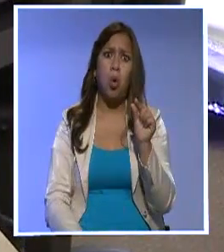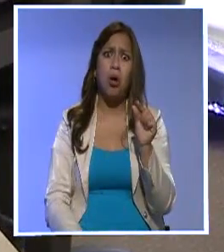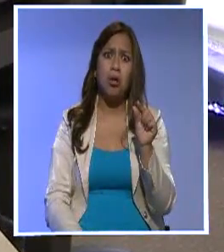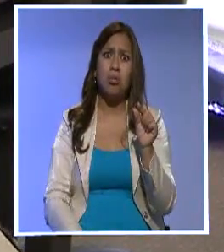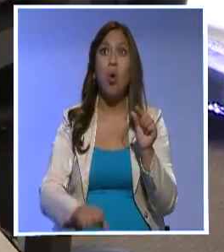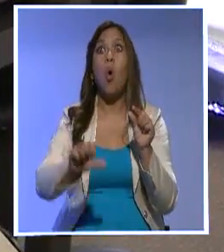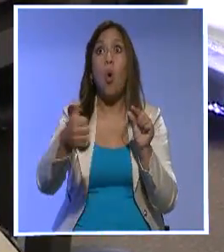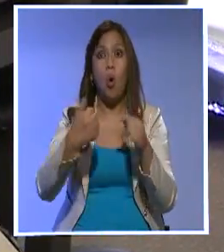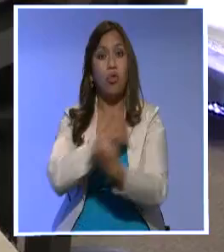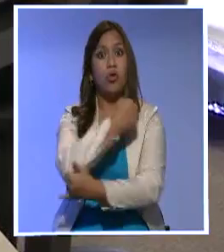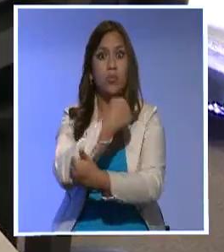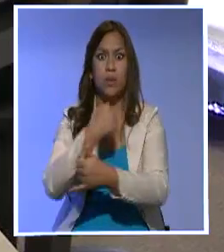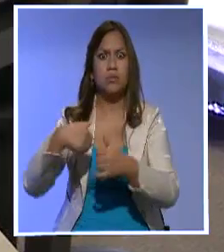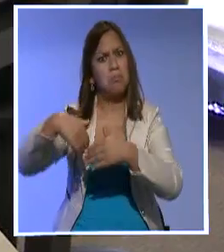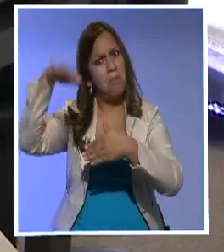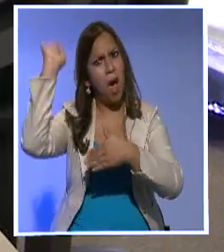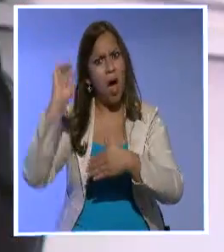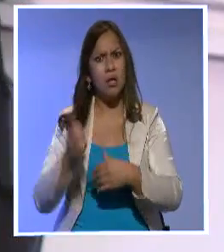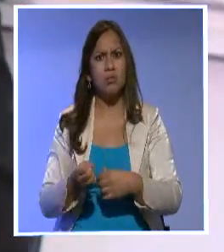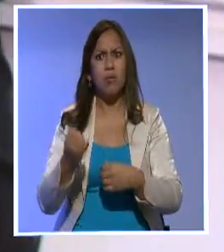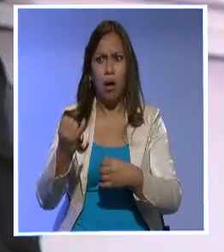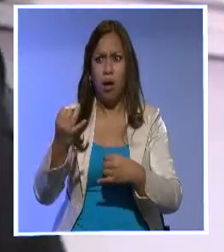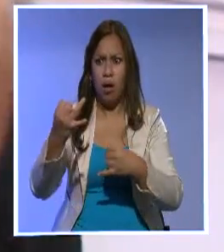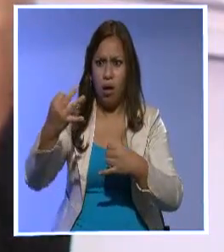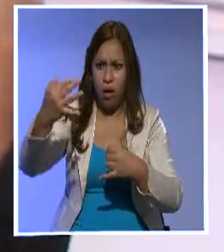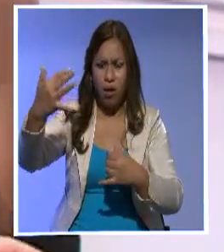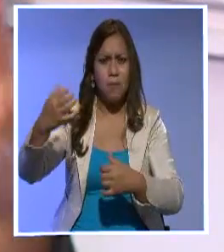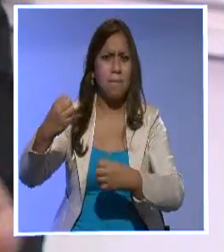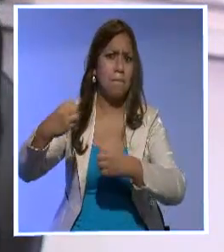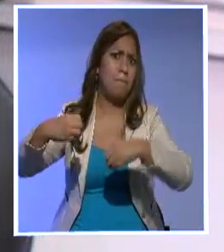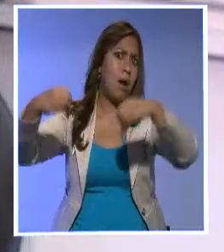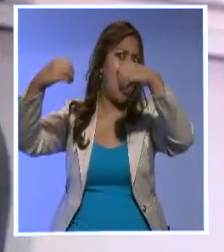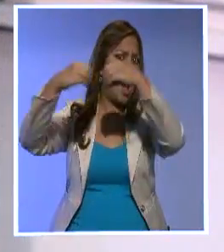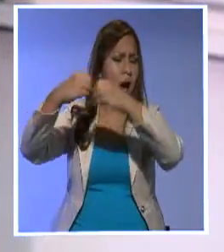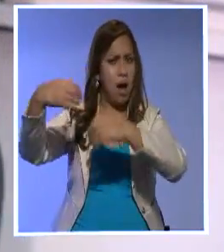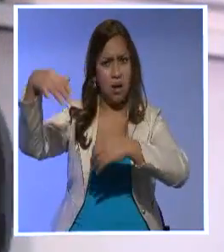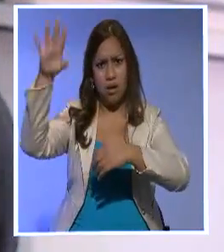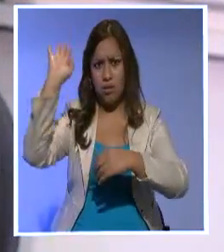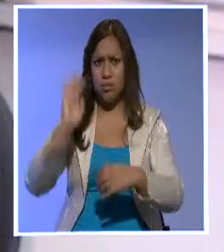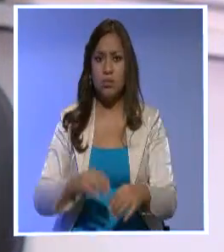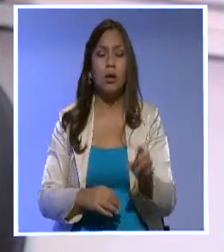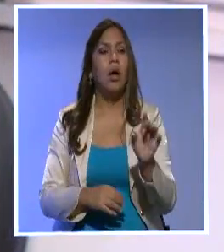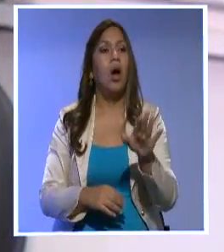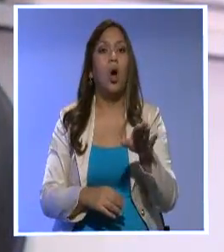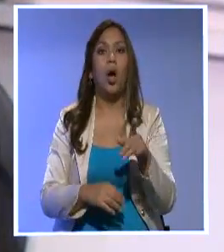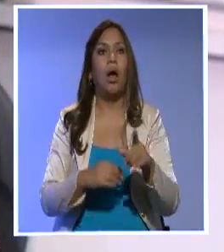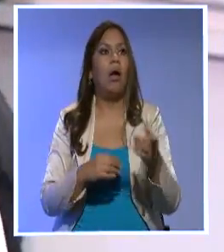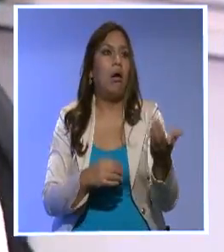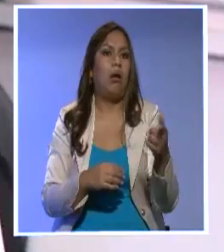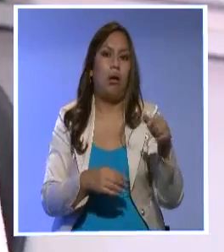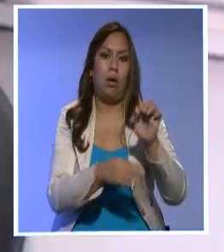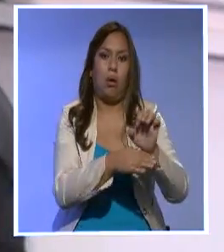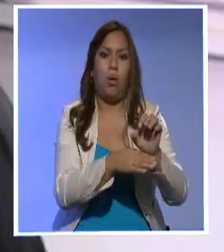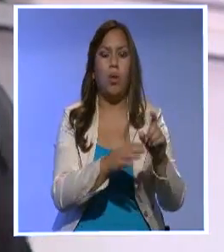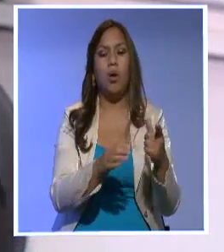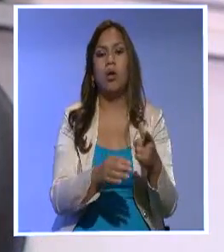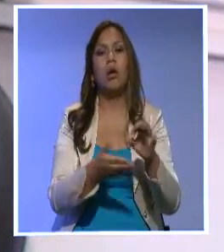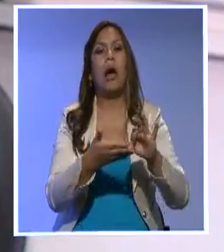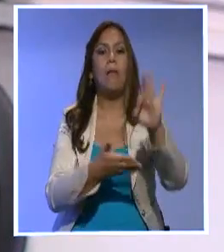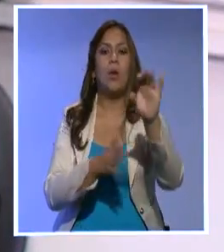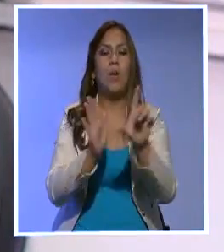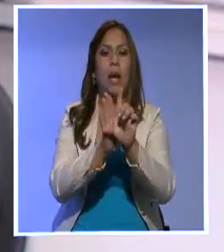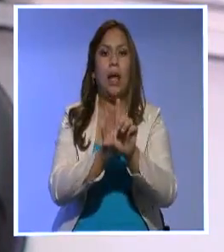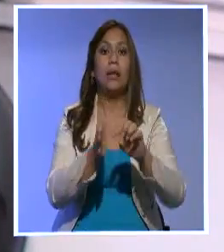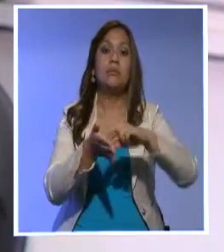por si acaso entonces no es una ley que ahonda la vagancia de los trabajadores no para nada somos del país que